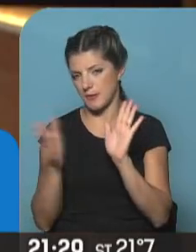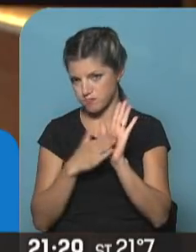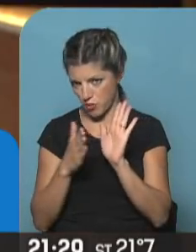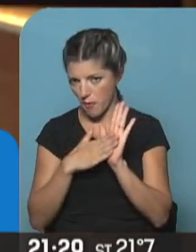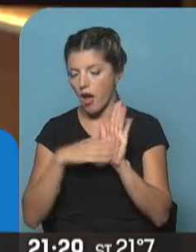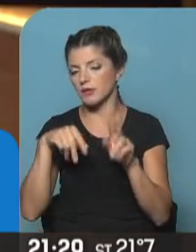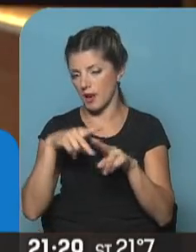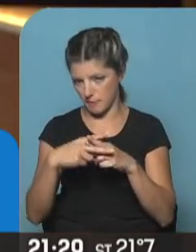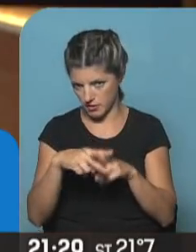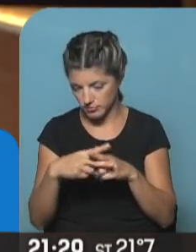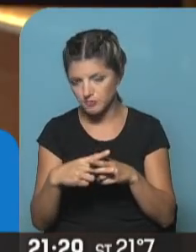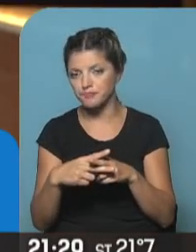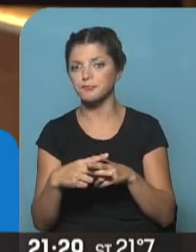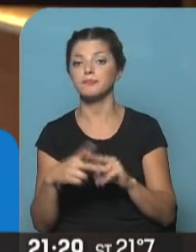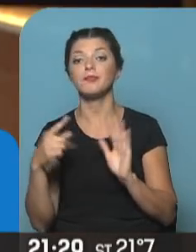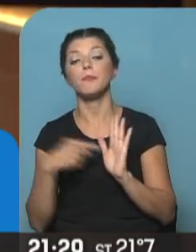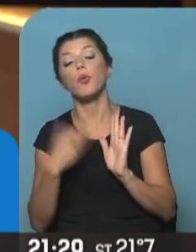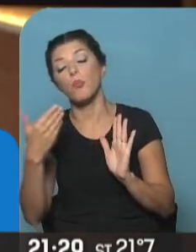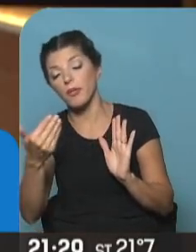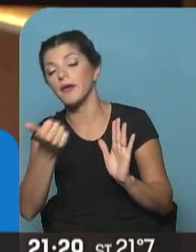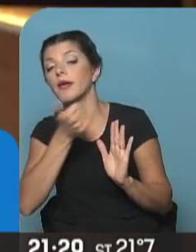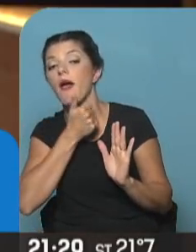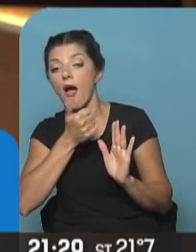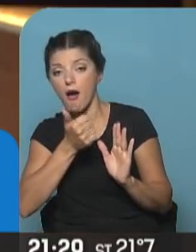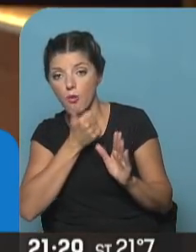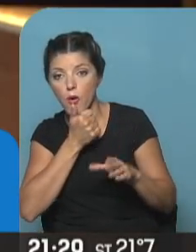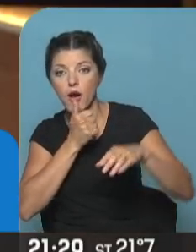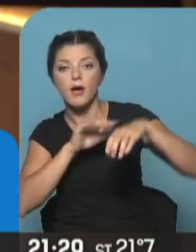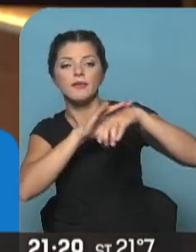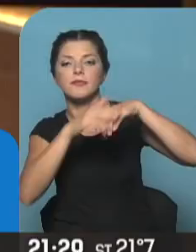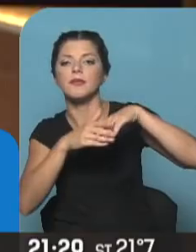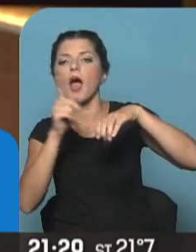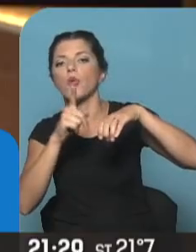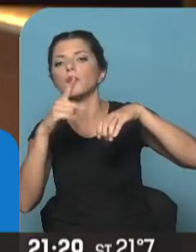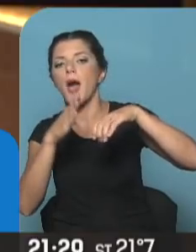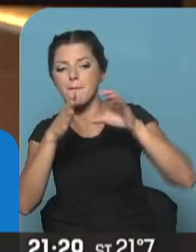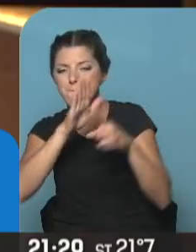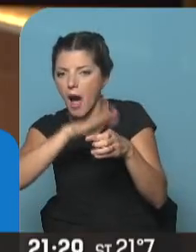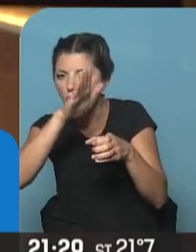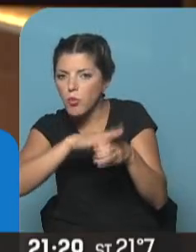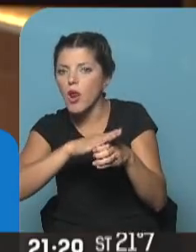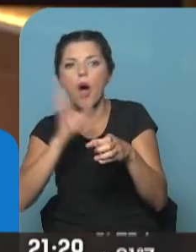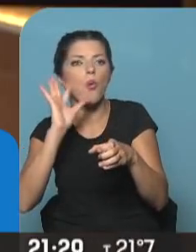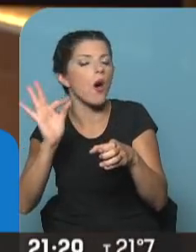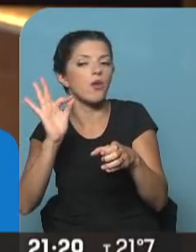probable que haya habido un ingreso de agua por alguna falla de alguna válvula o por alguna